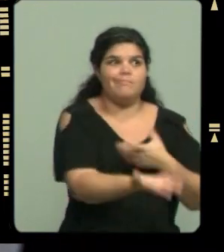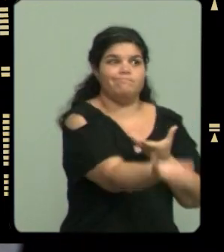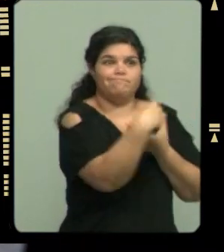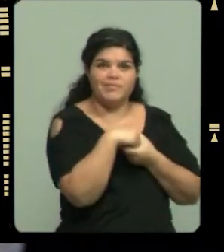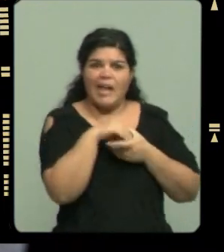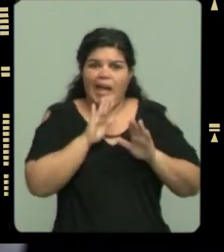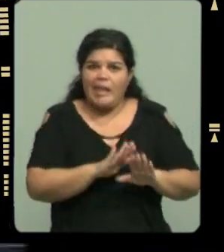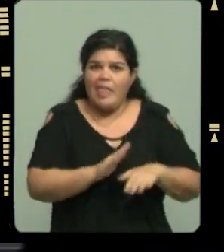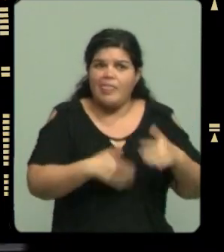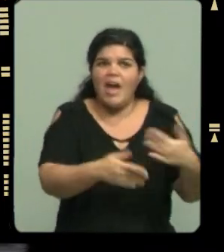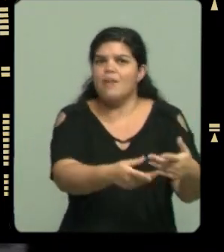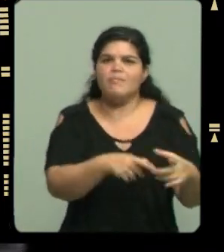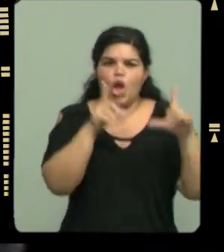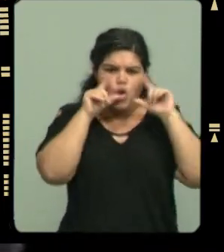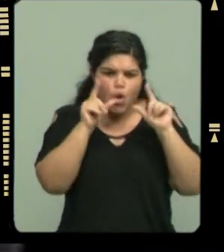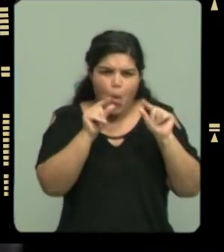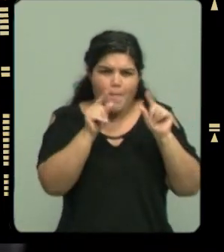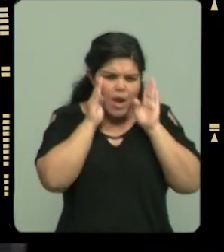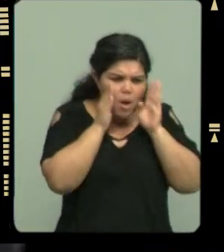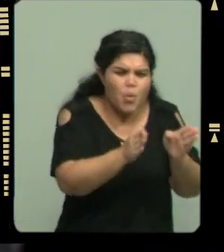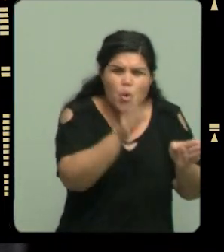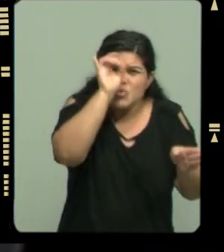talentosos, mirar más allá de los números,